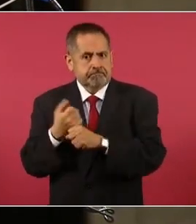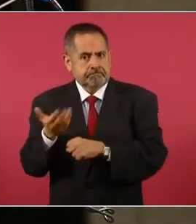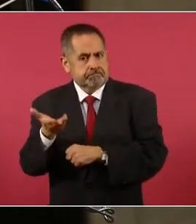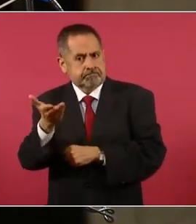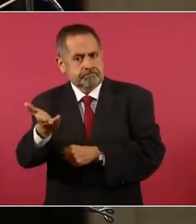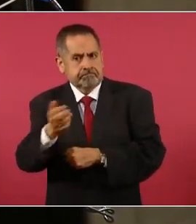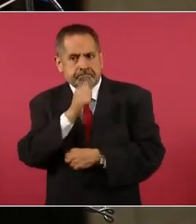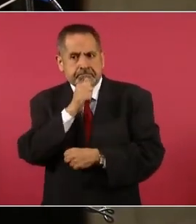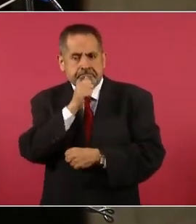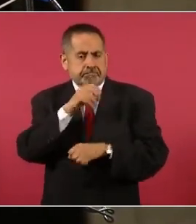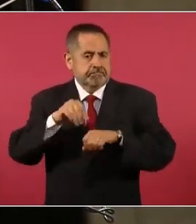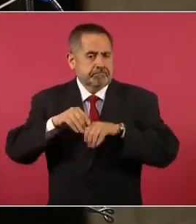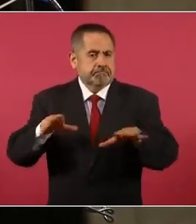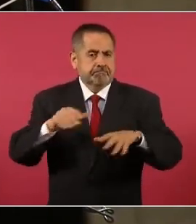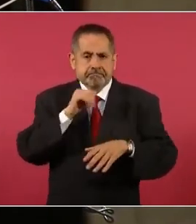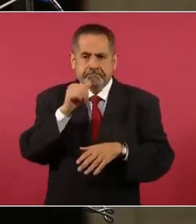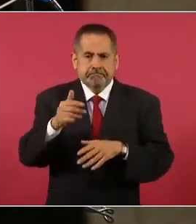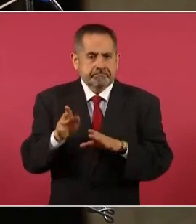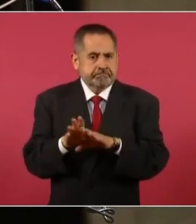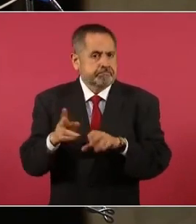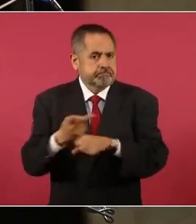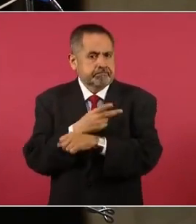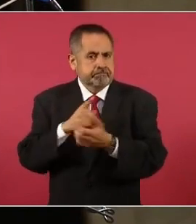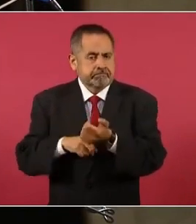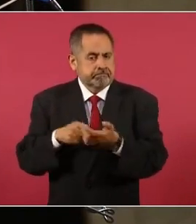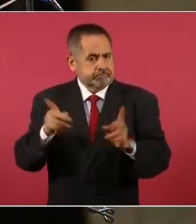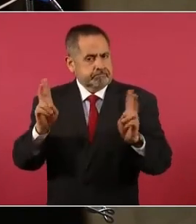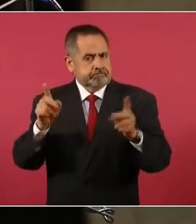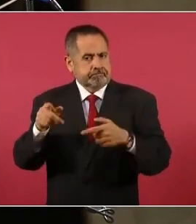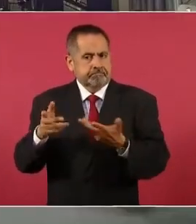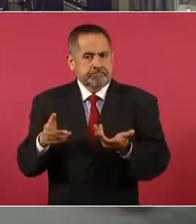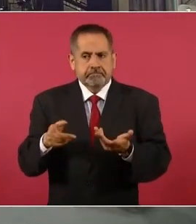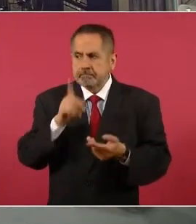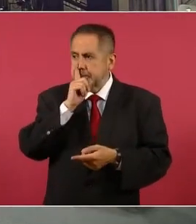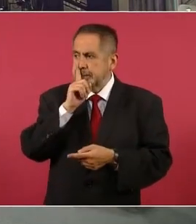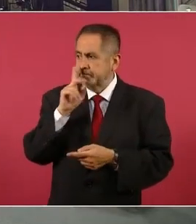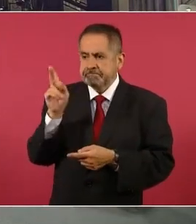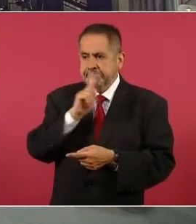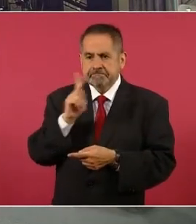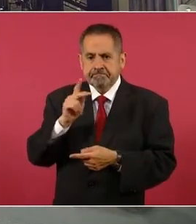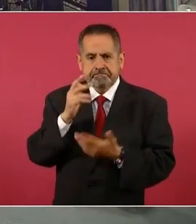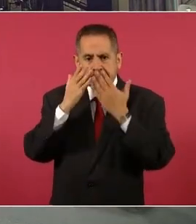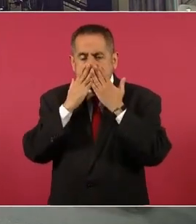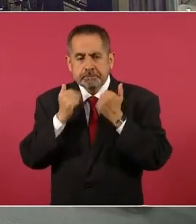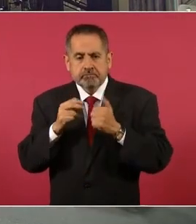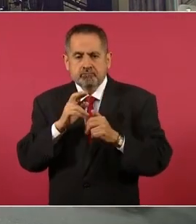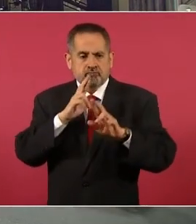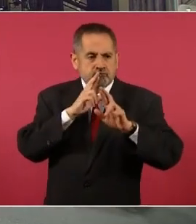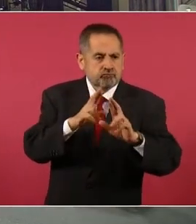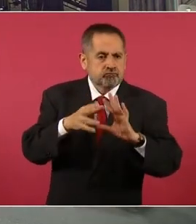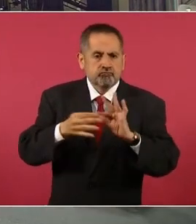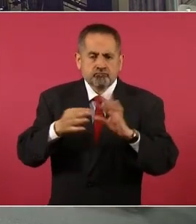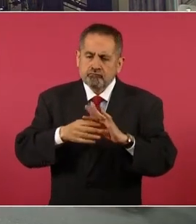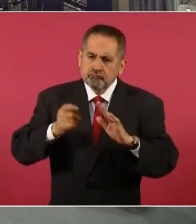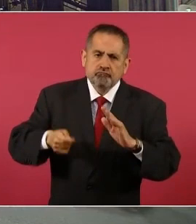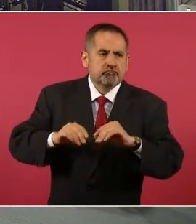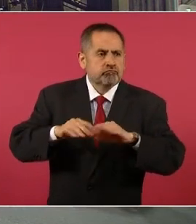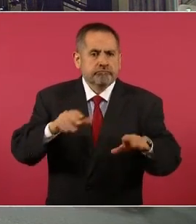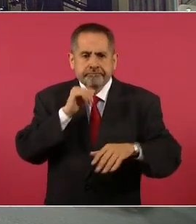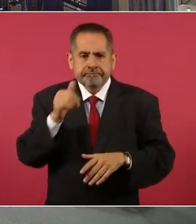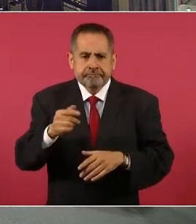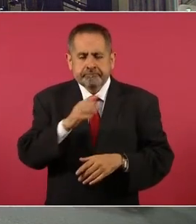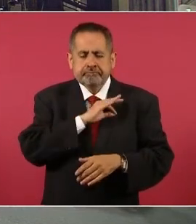y todavía este tema queda pues en el limbo porque no se ha dado una resolución. No sé si